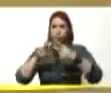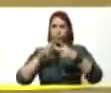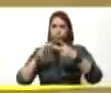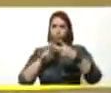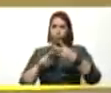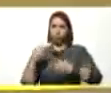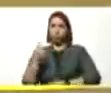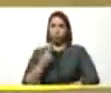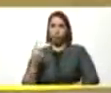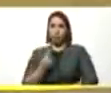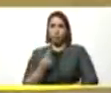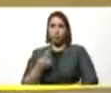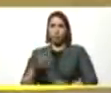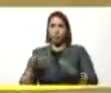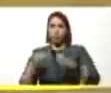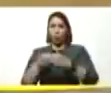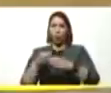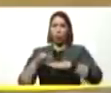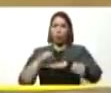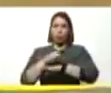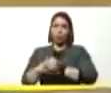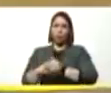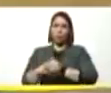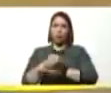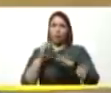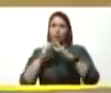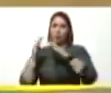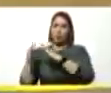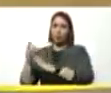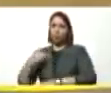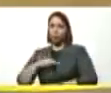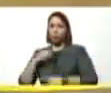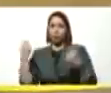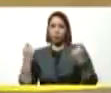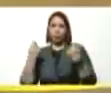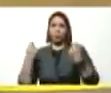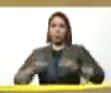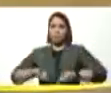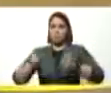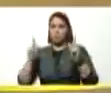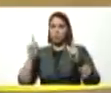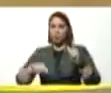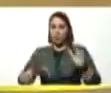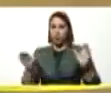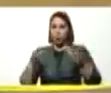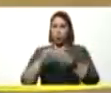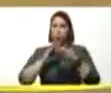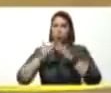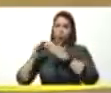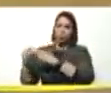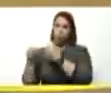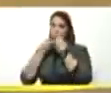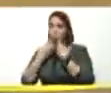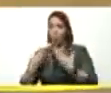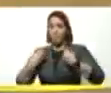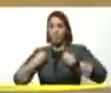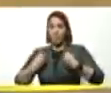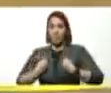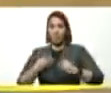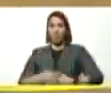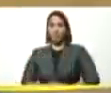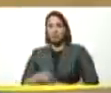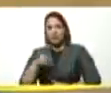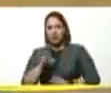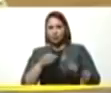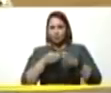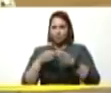solamente hasta el órgano municipal de vivienda, sino que vamos a promover la activación de los órganos comunales del Buen Vivir, que serán las